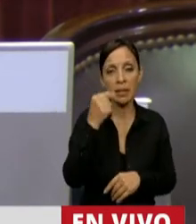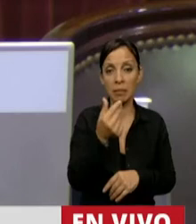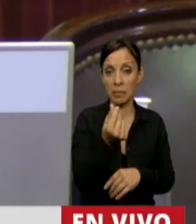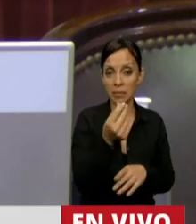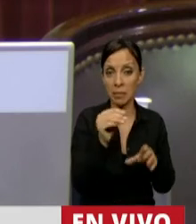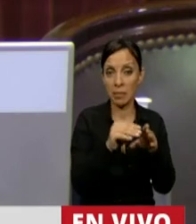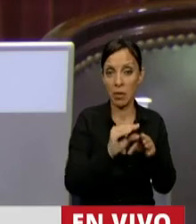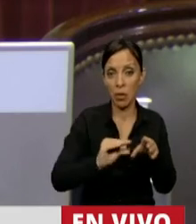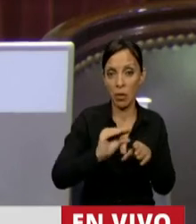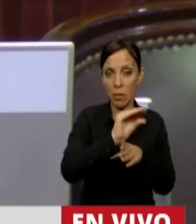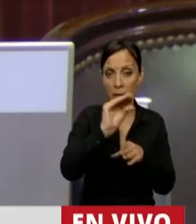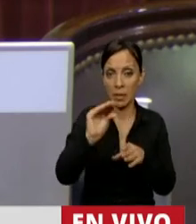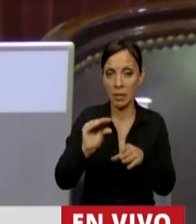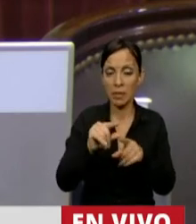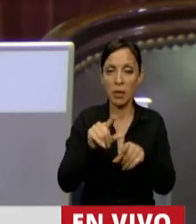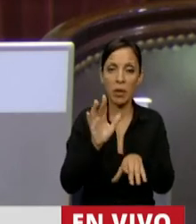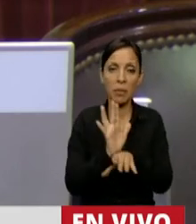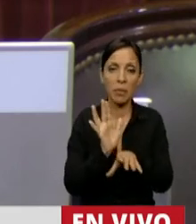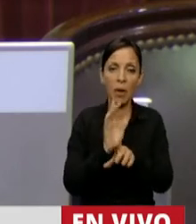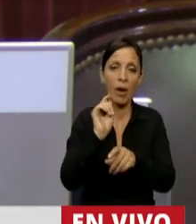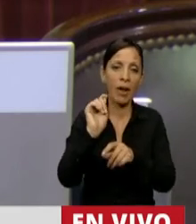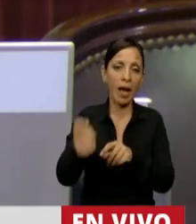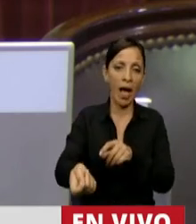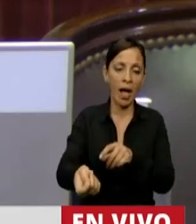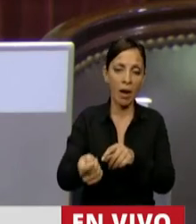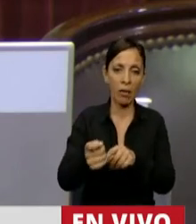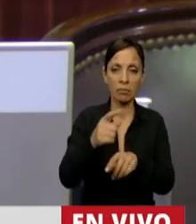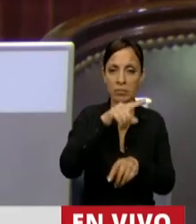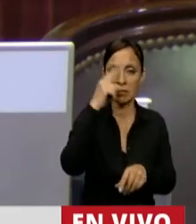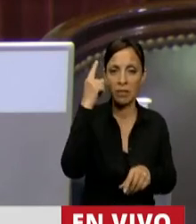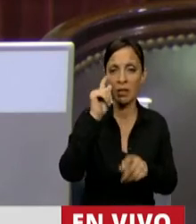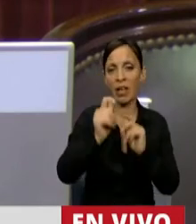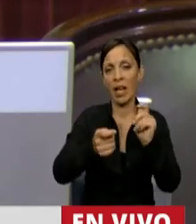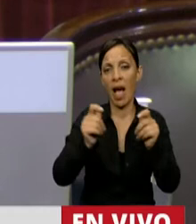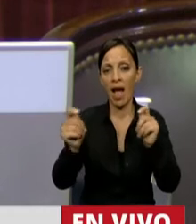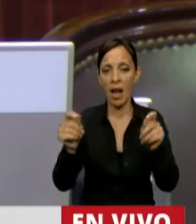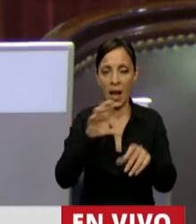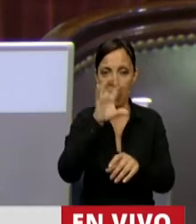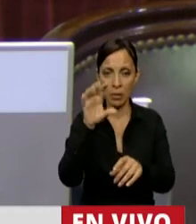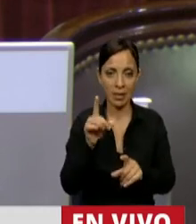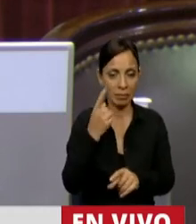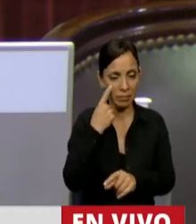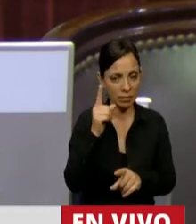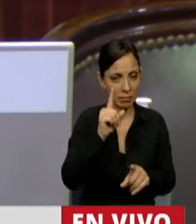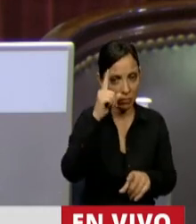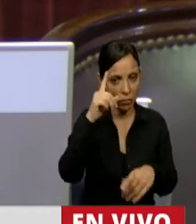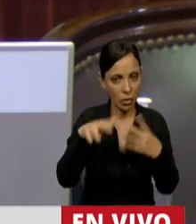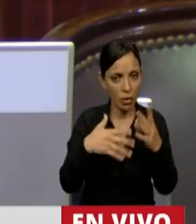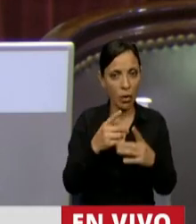coparticipación como una dádiva que el gobierno central le da a las provincias. No es así, señor